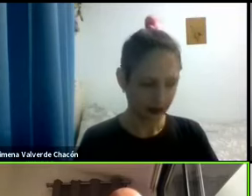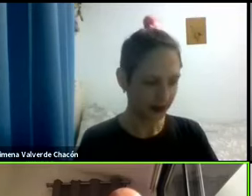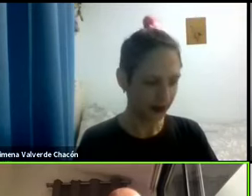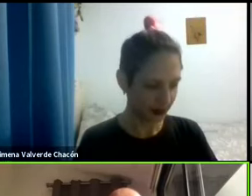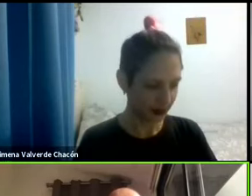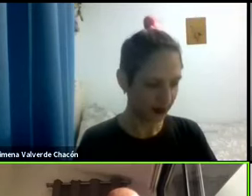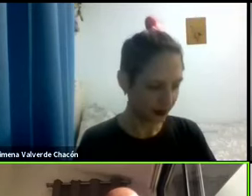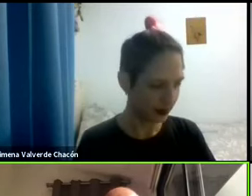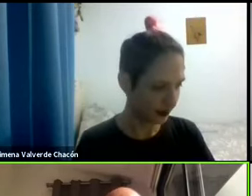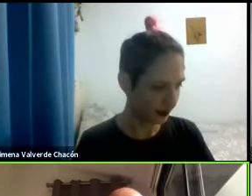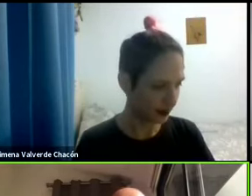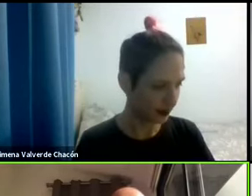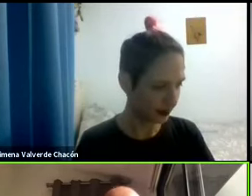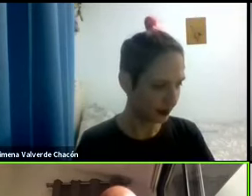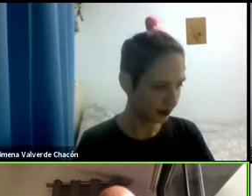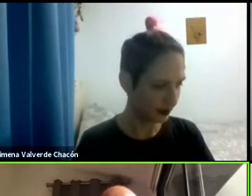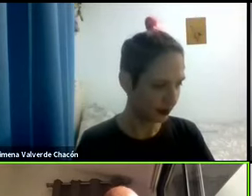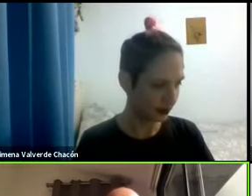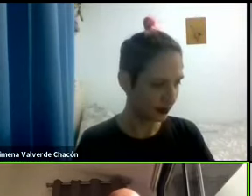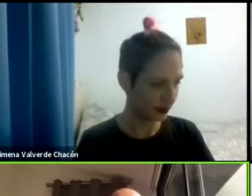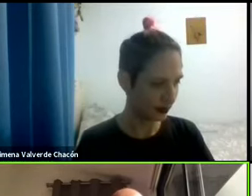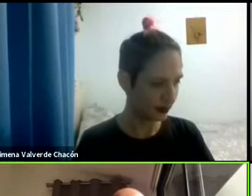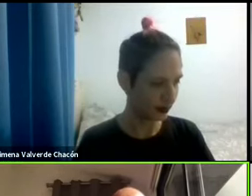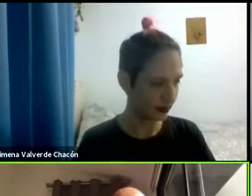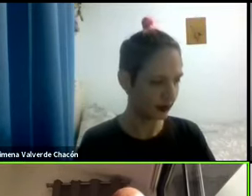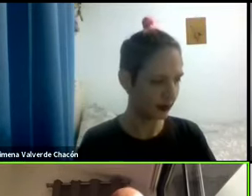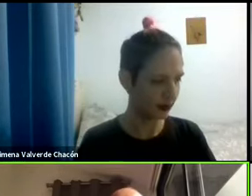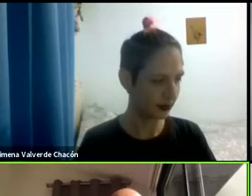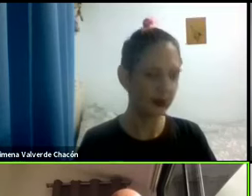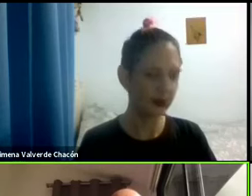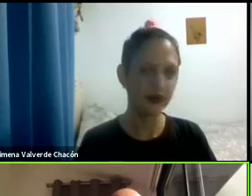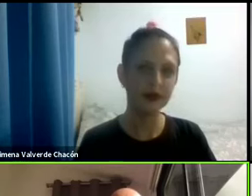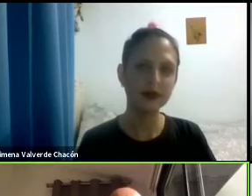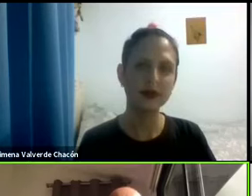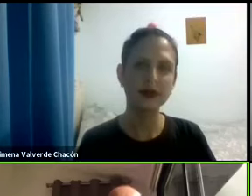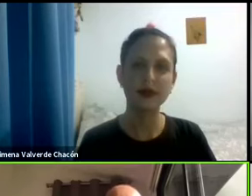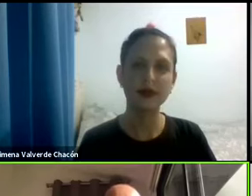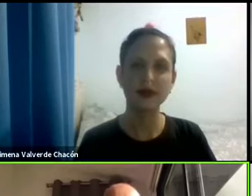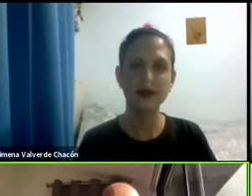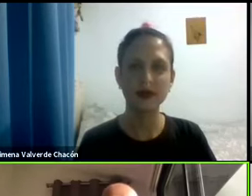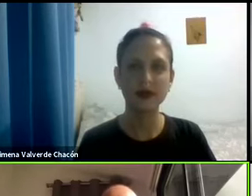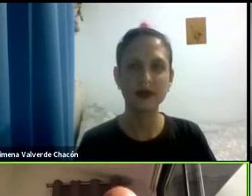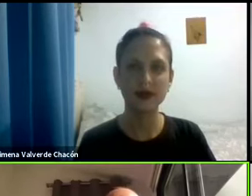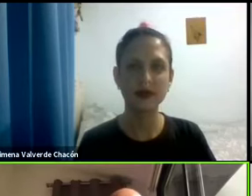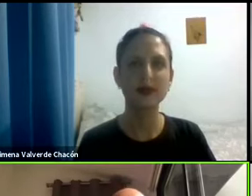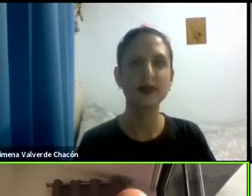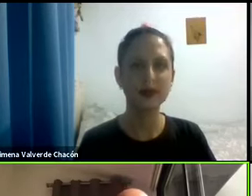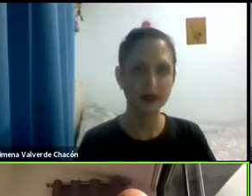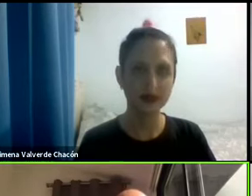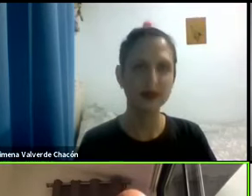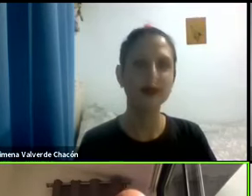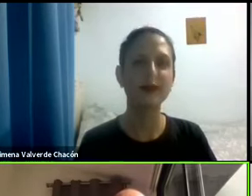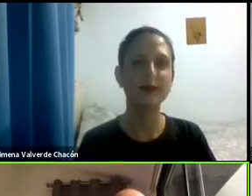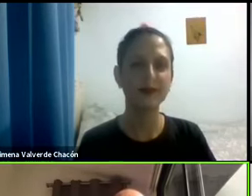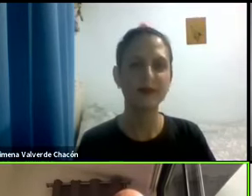creo que es el minuto uno más o menos ya empieza a decirnos que hay un conflicto con su madre